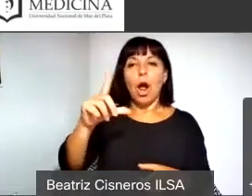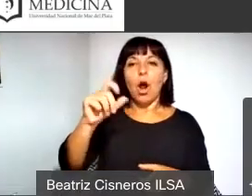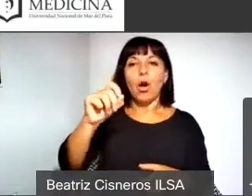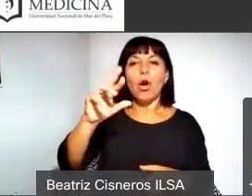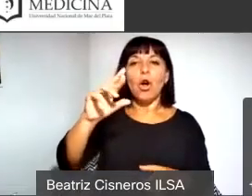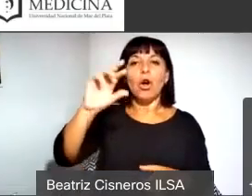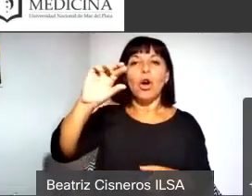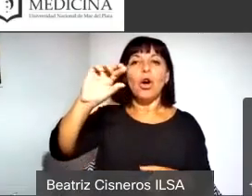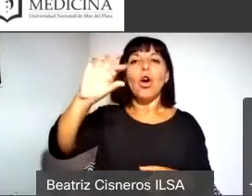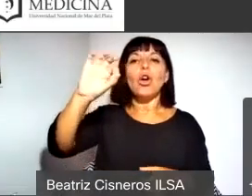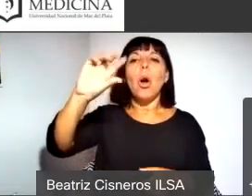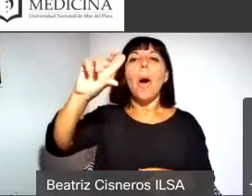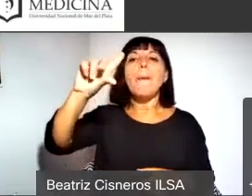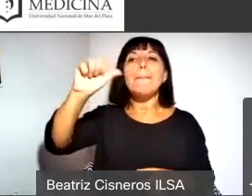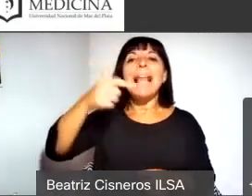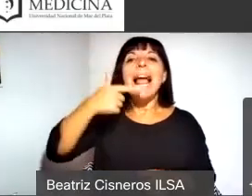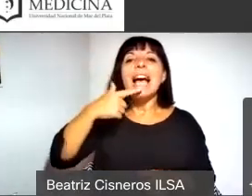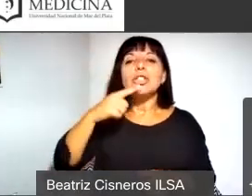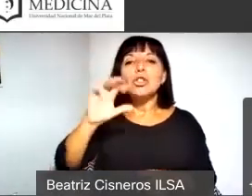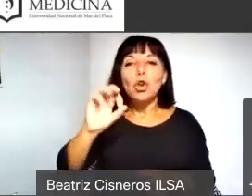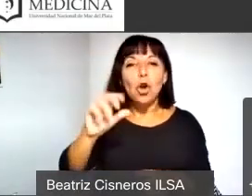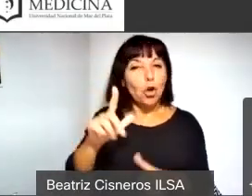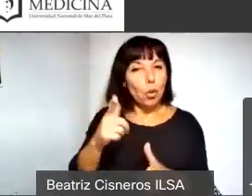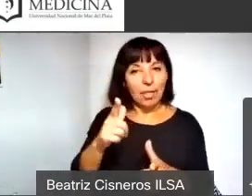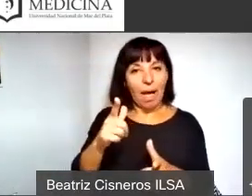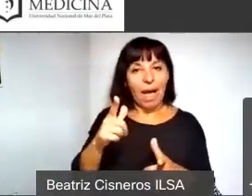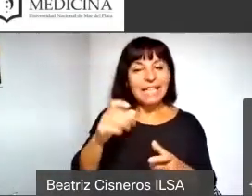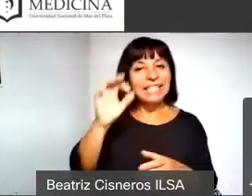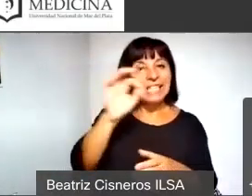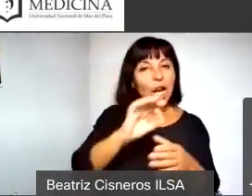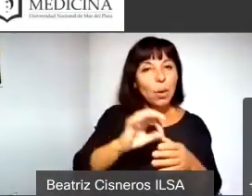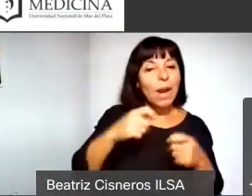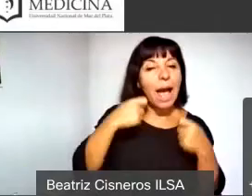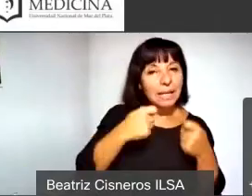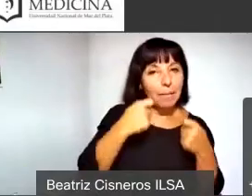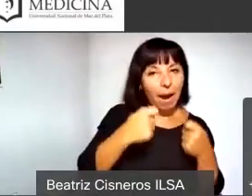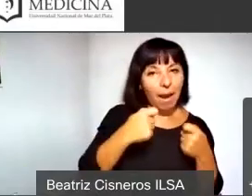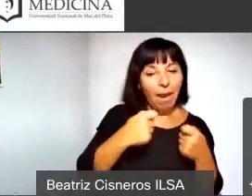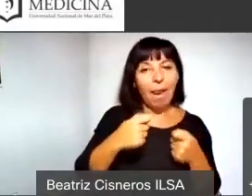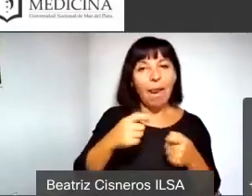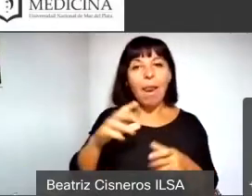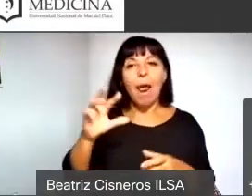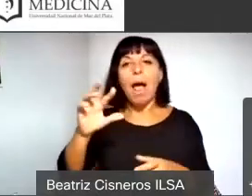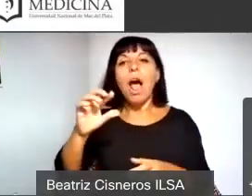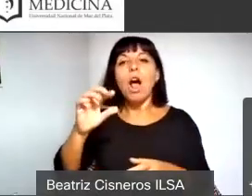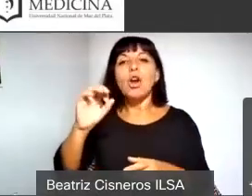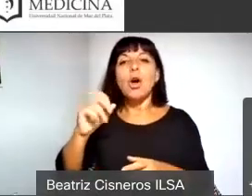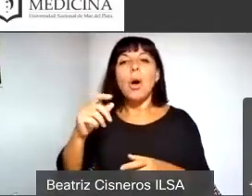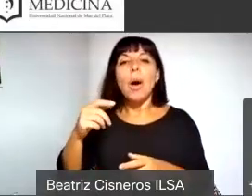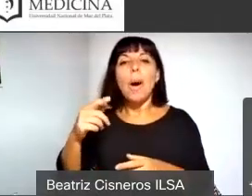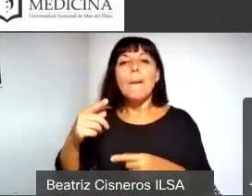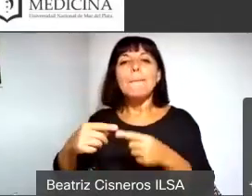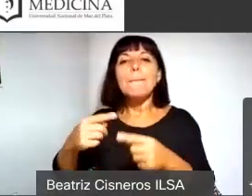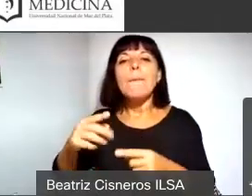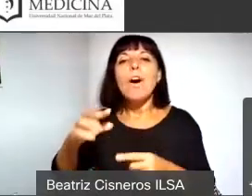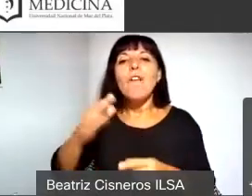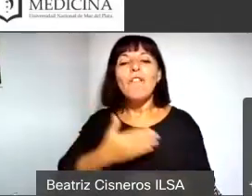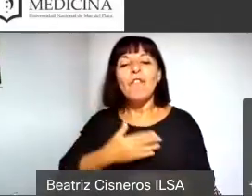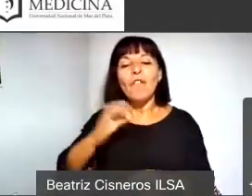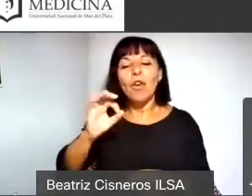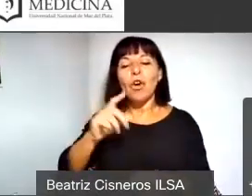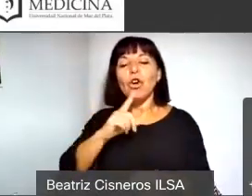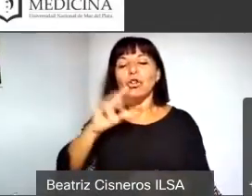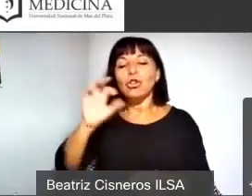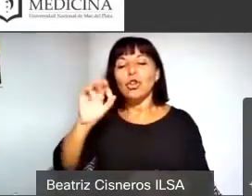en la célula eucariota animal. El cloroplasto es una organela que participa del proceso de fotosíntesis, en el